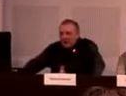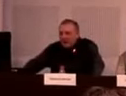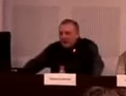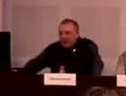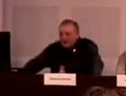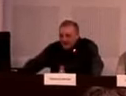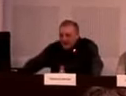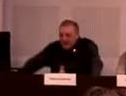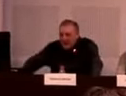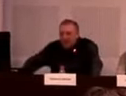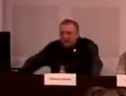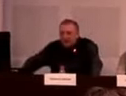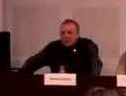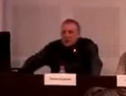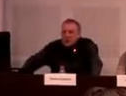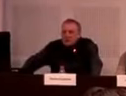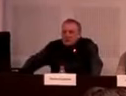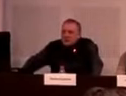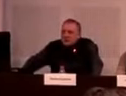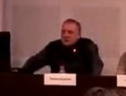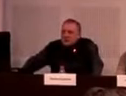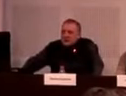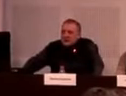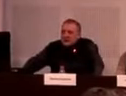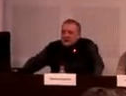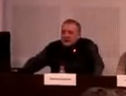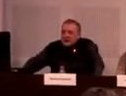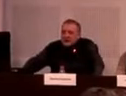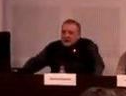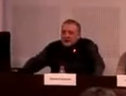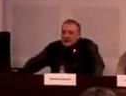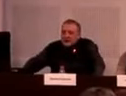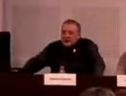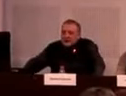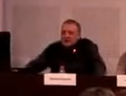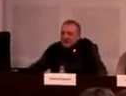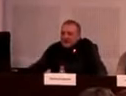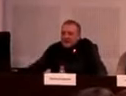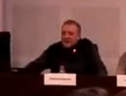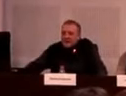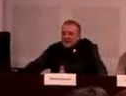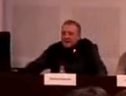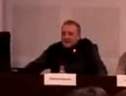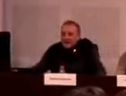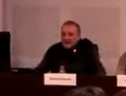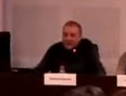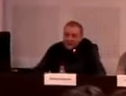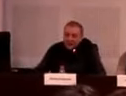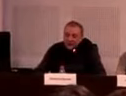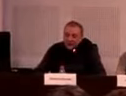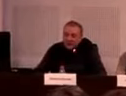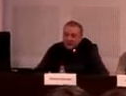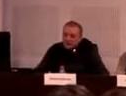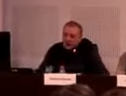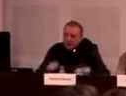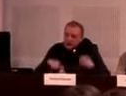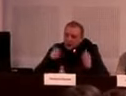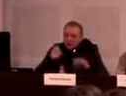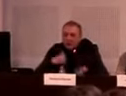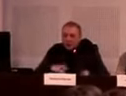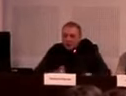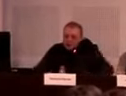bueno, claro, la mayúscula y la más brutal es el placer que da en el pene, y yo al no sentirlo sí